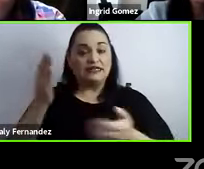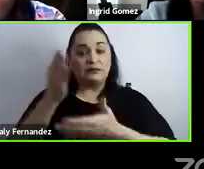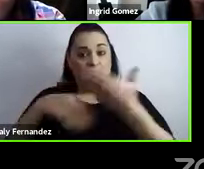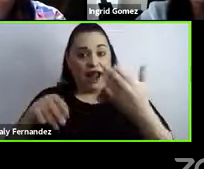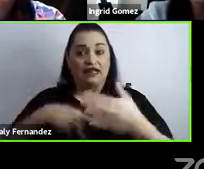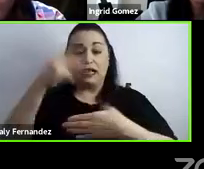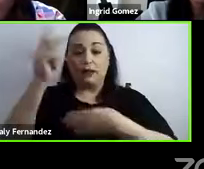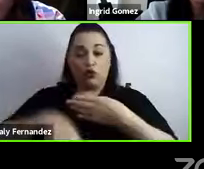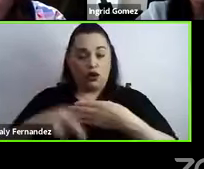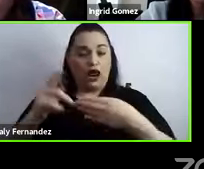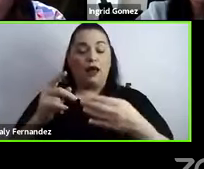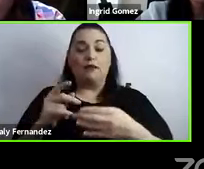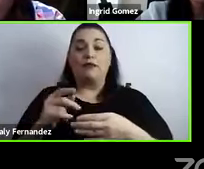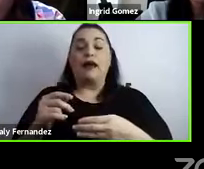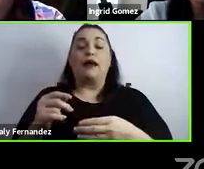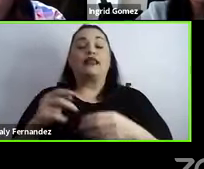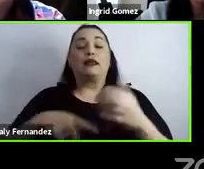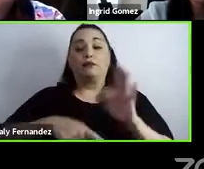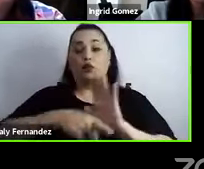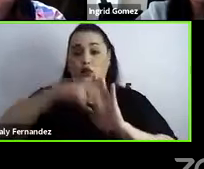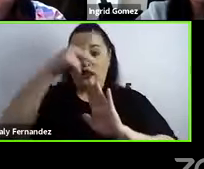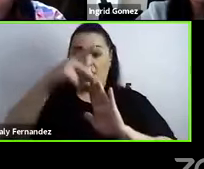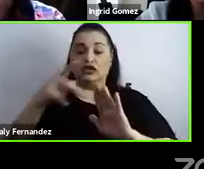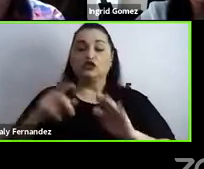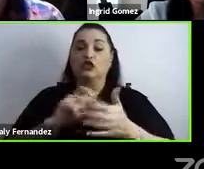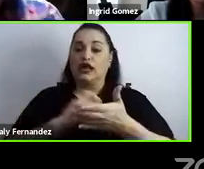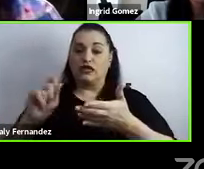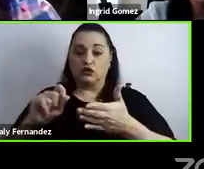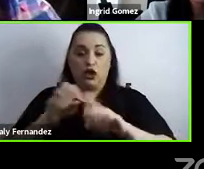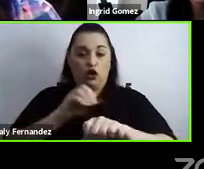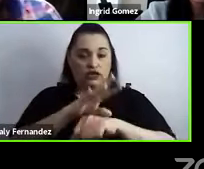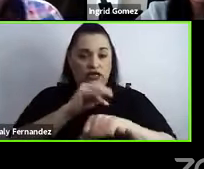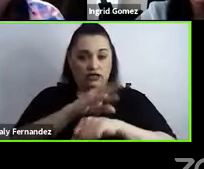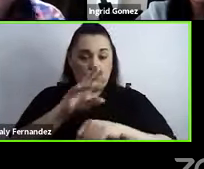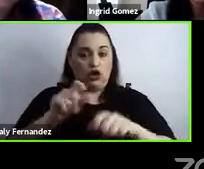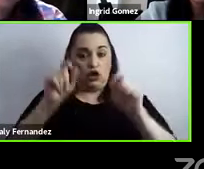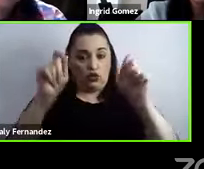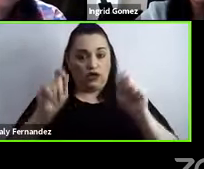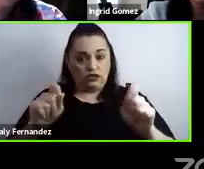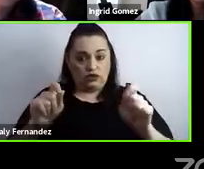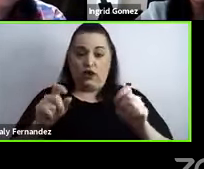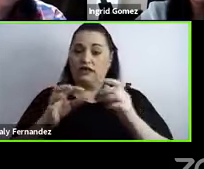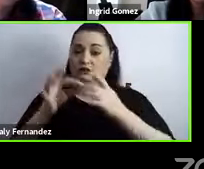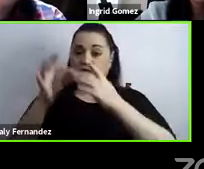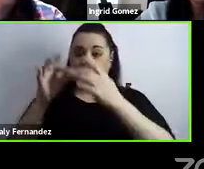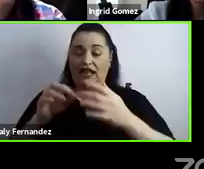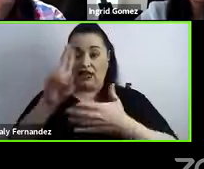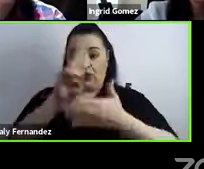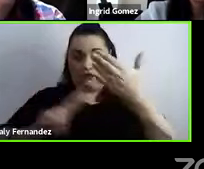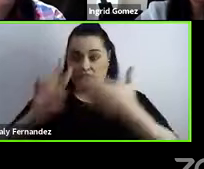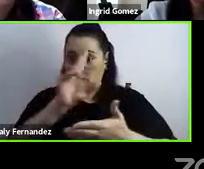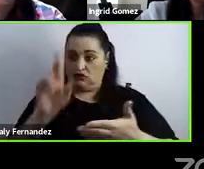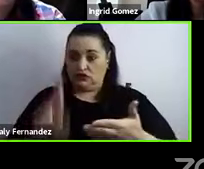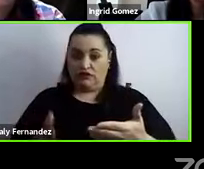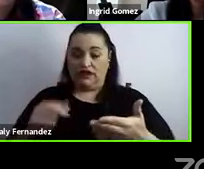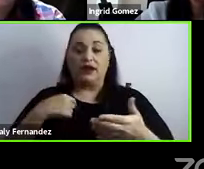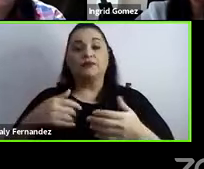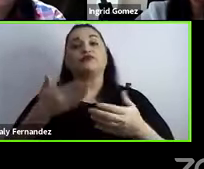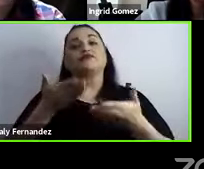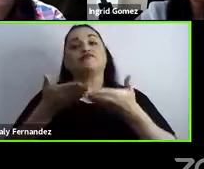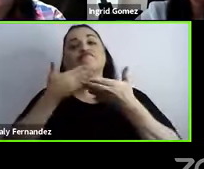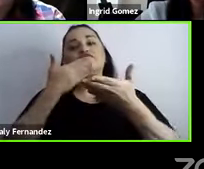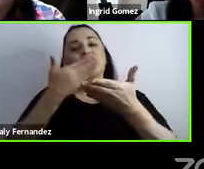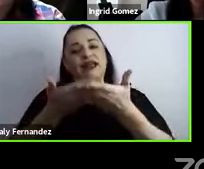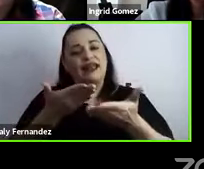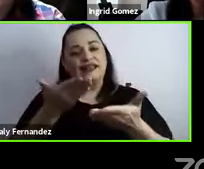de recursos para la sordera Progreso de la Escuela de Orientación y Educación Especial de la Universidad de Costa Rica, a quienes extendemos nuestro